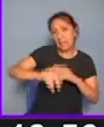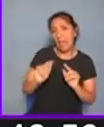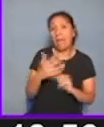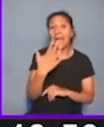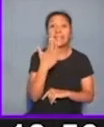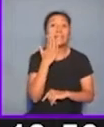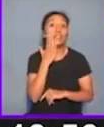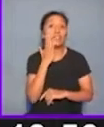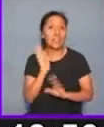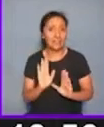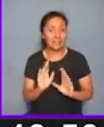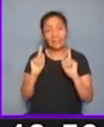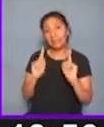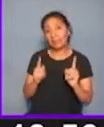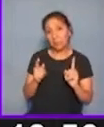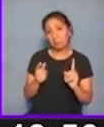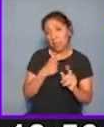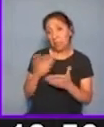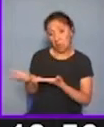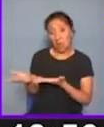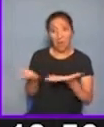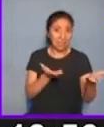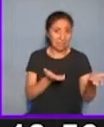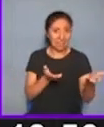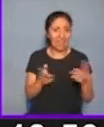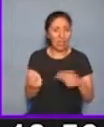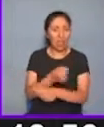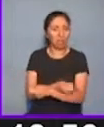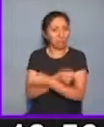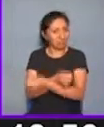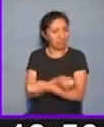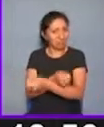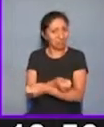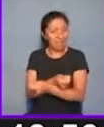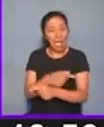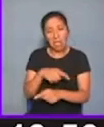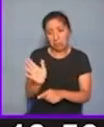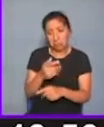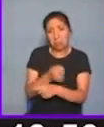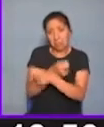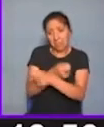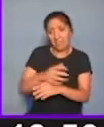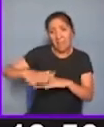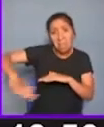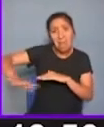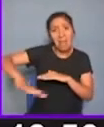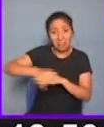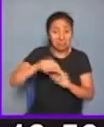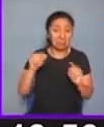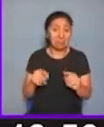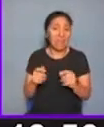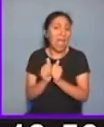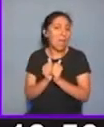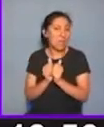horas También queremos invitar a todos los pesebres que se encuentran en el barrio y alrededores a que puedan acompañarnos también